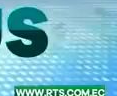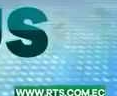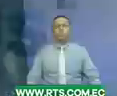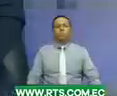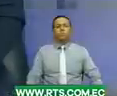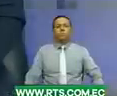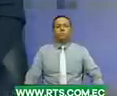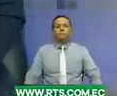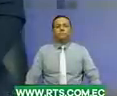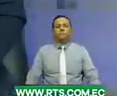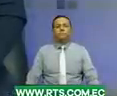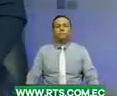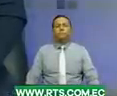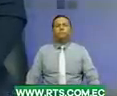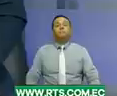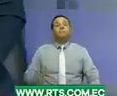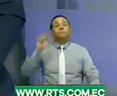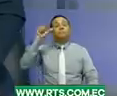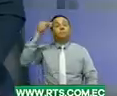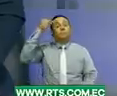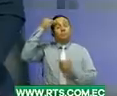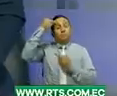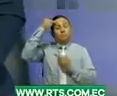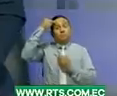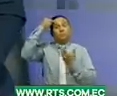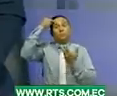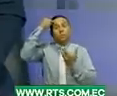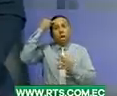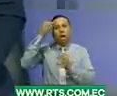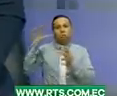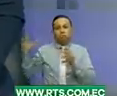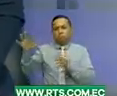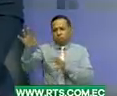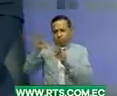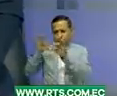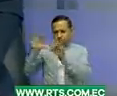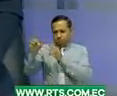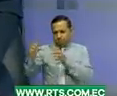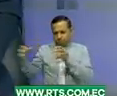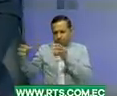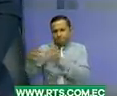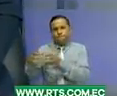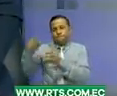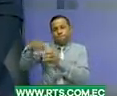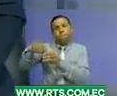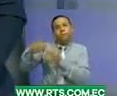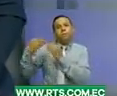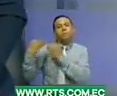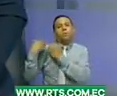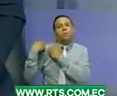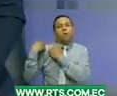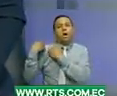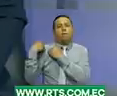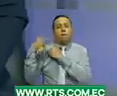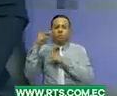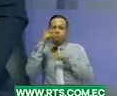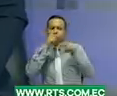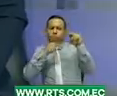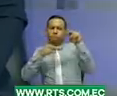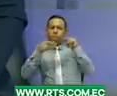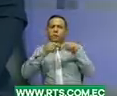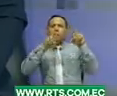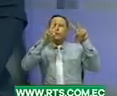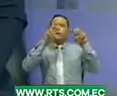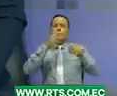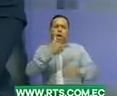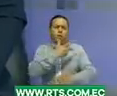Saura. El gobierno creó un comité de transparencia que vigilará cada etapa del proceso de vacunación. Además,